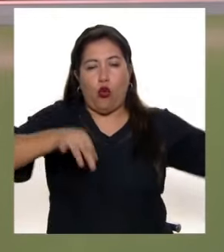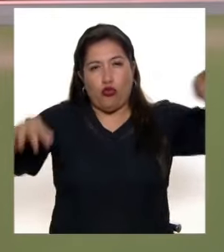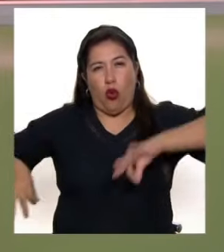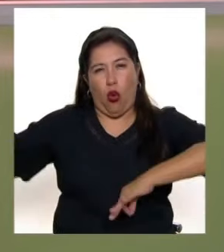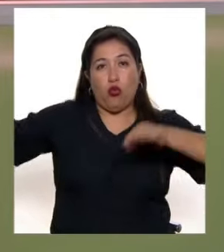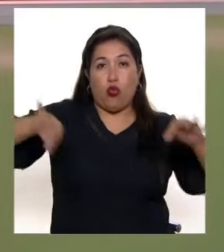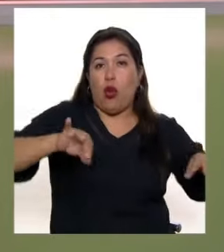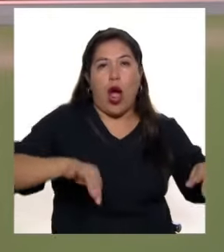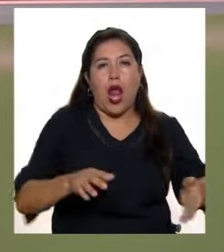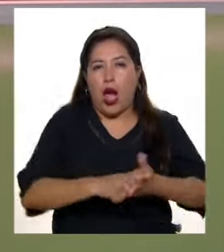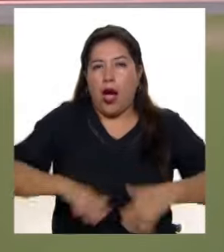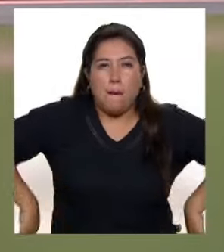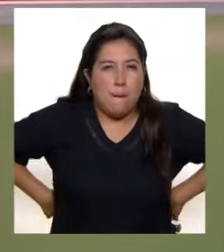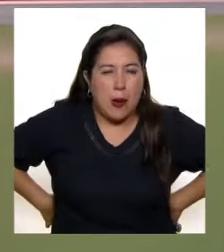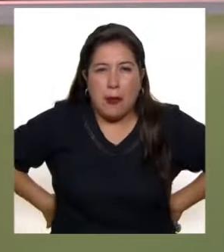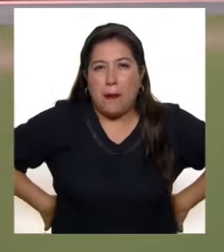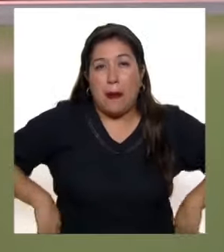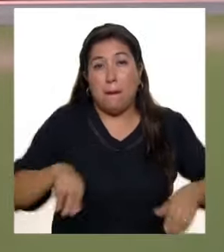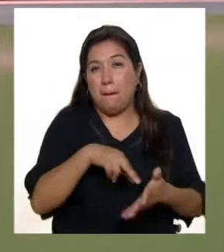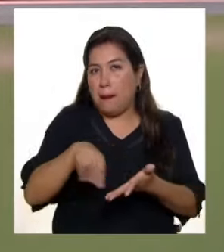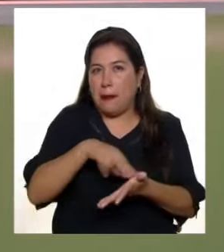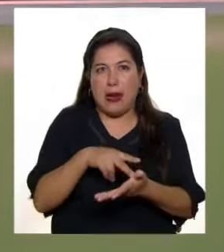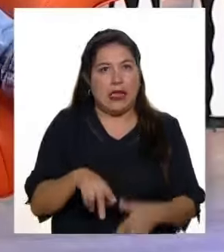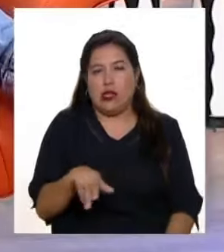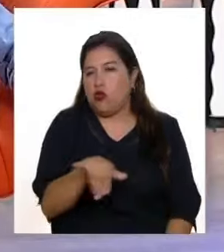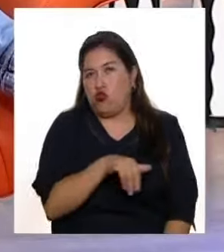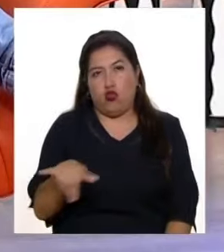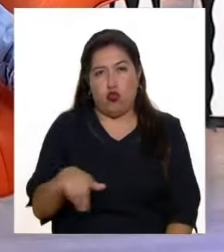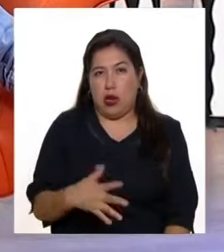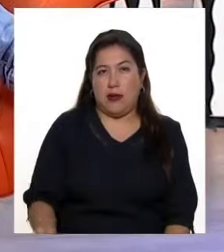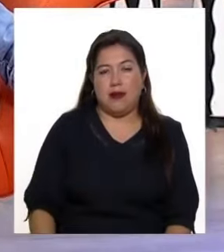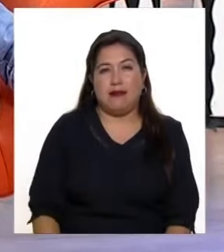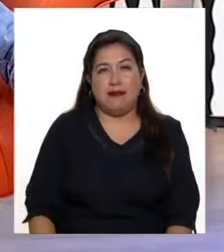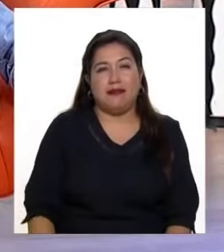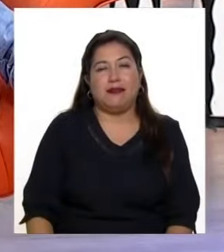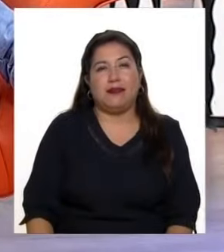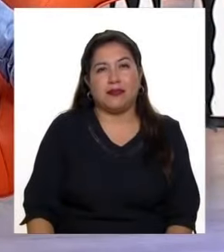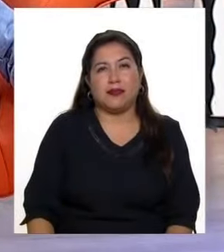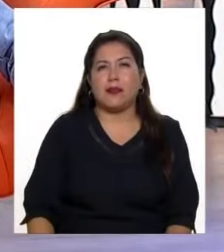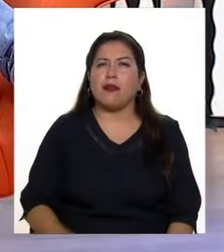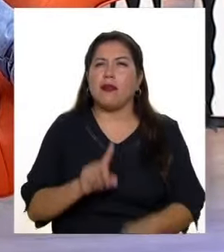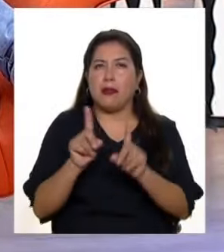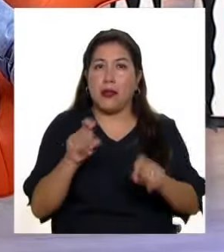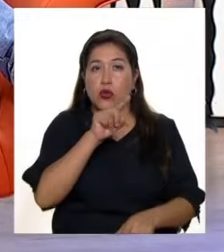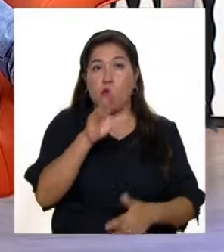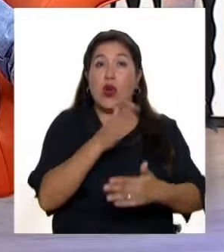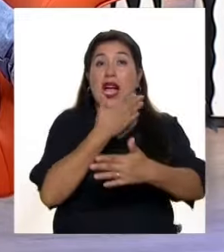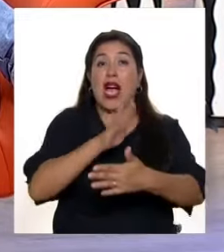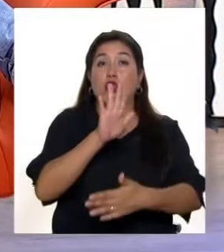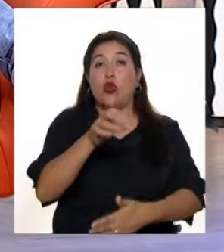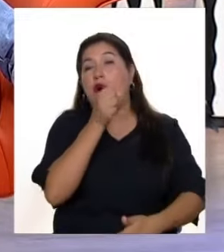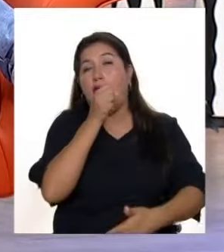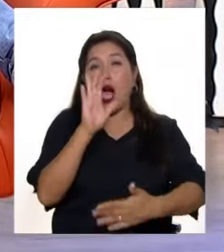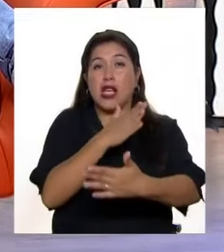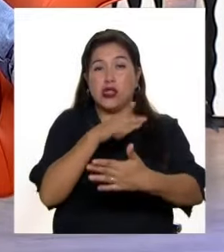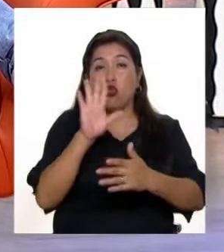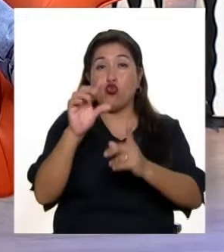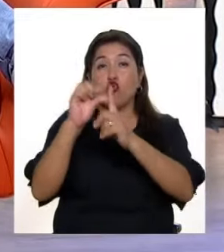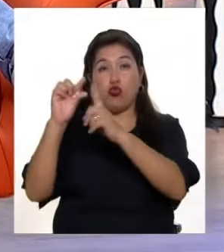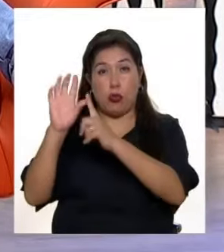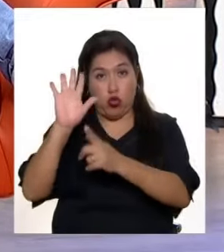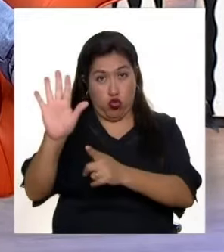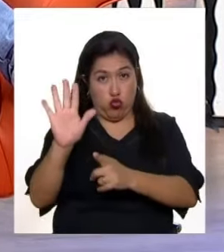El baila es igual. Entonces, claro. Rubí, esa son intensos, canción... Son ritmos intensos. ¿Tú la has escrito? No, mira, el viejo